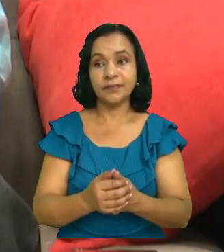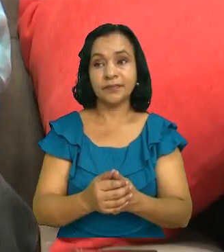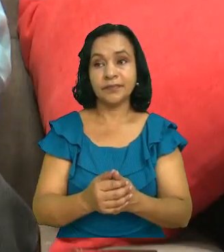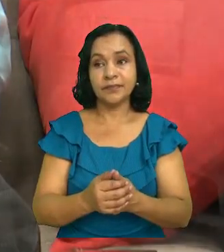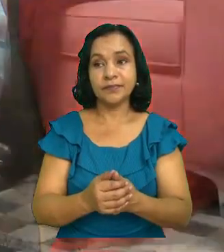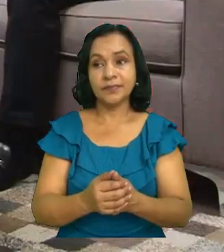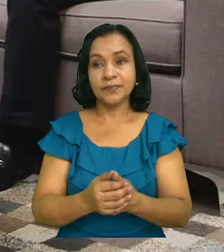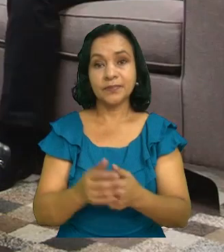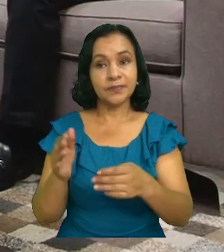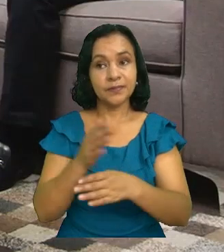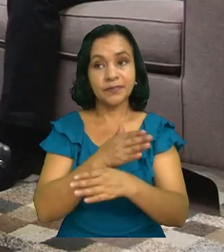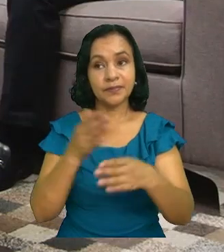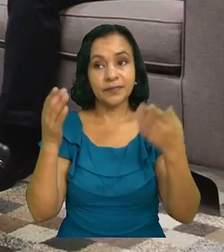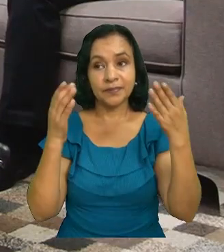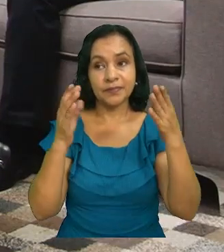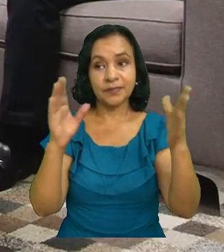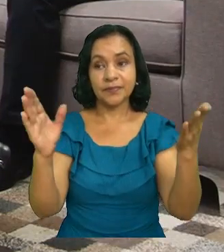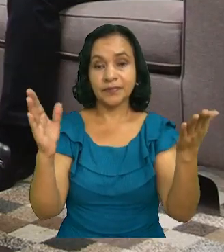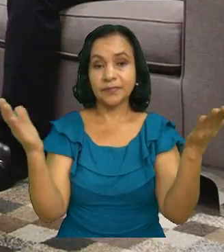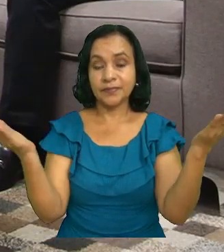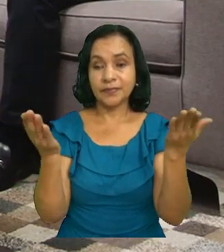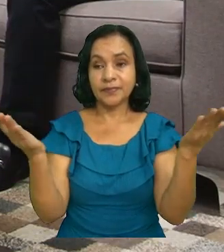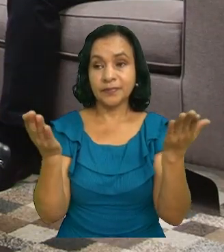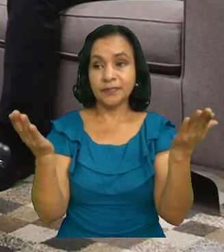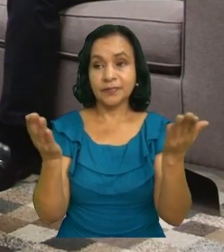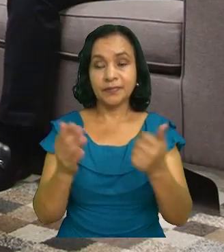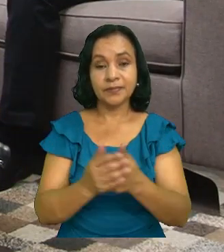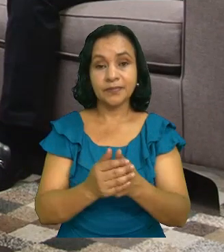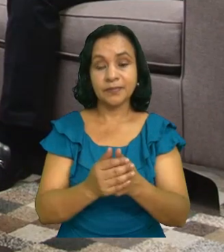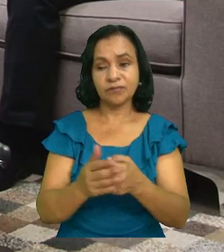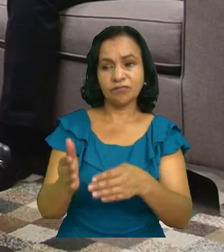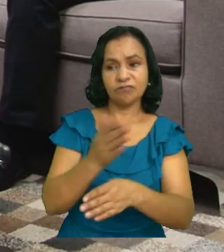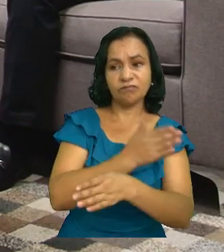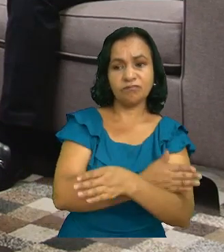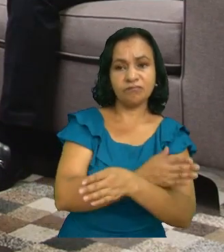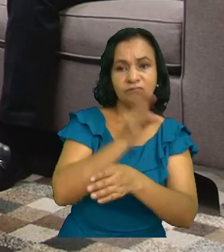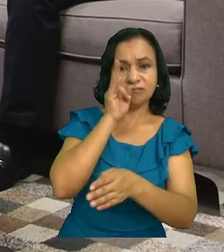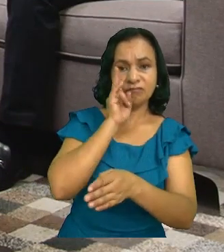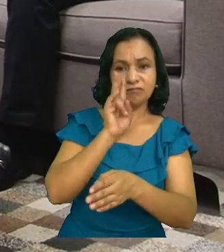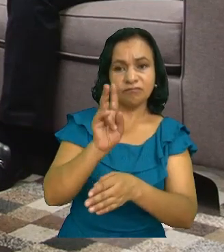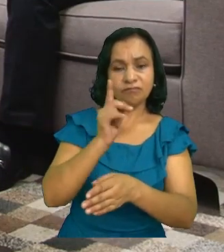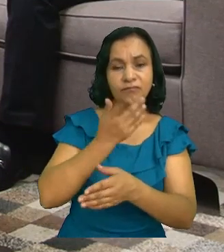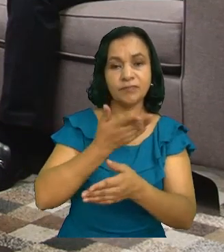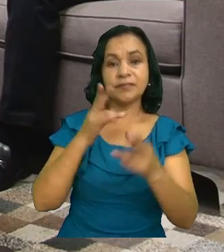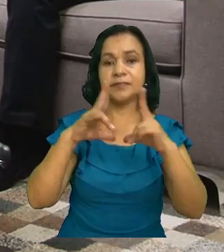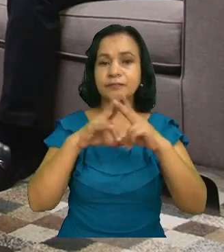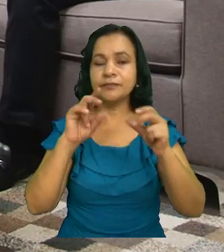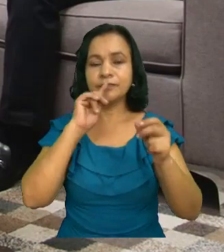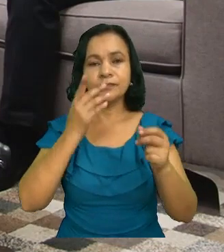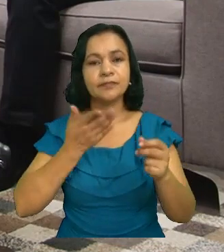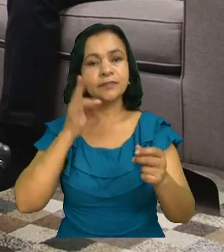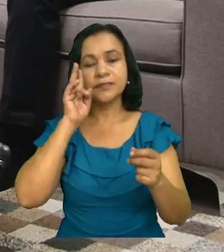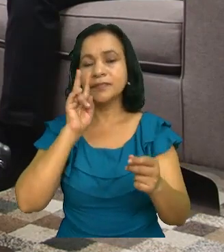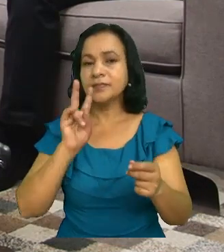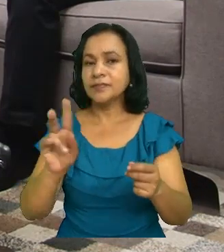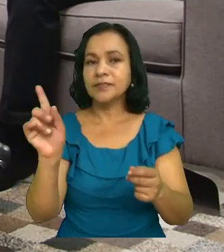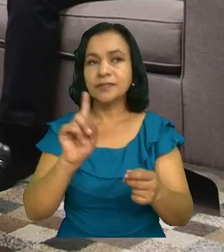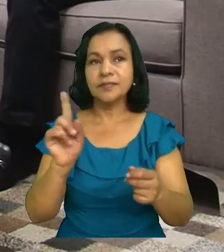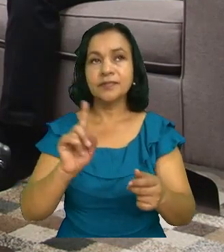de corrientes y de posiciones antipatrióticas no ven esos impactos, no logran